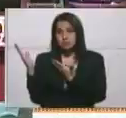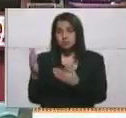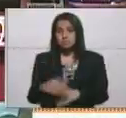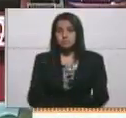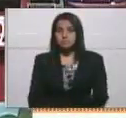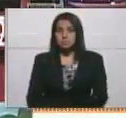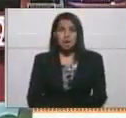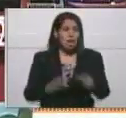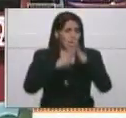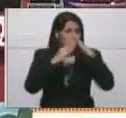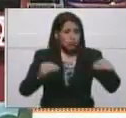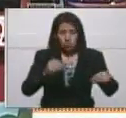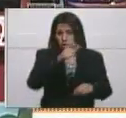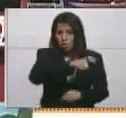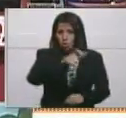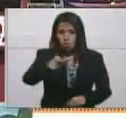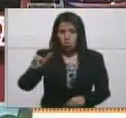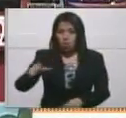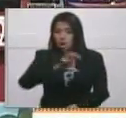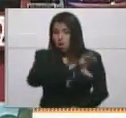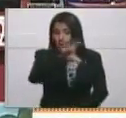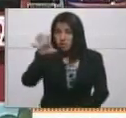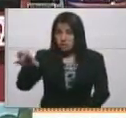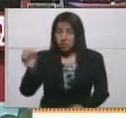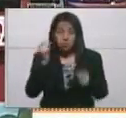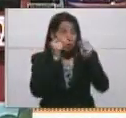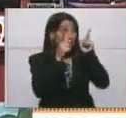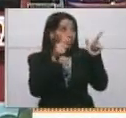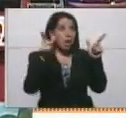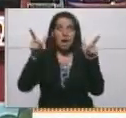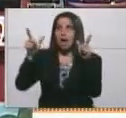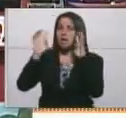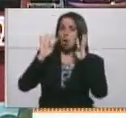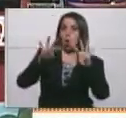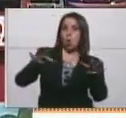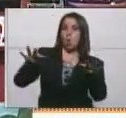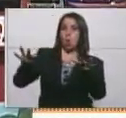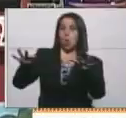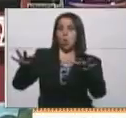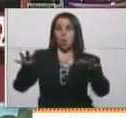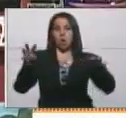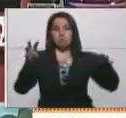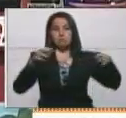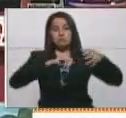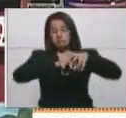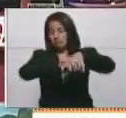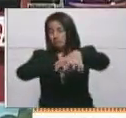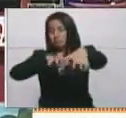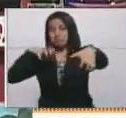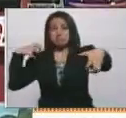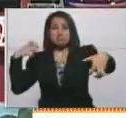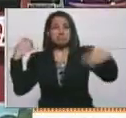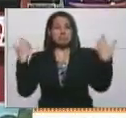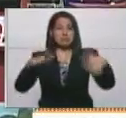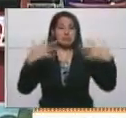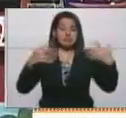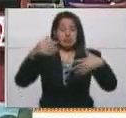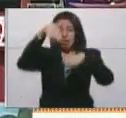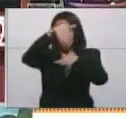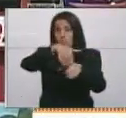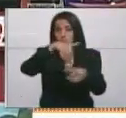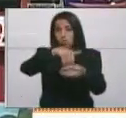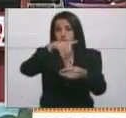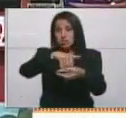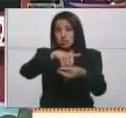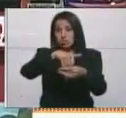En todos los estados, usted lo ha dicho, una gran sorpresa. Y la sorpresa va a ser no solo grande, sino que va a